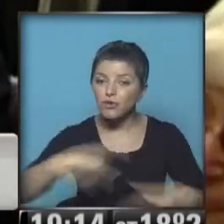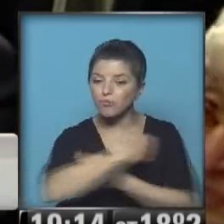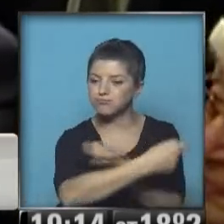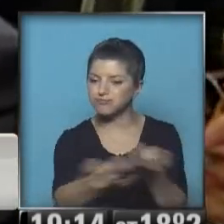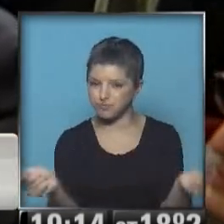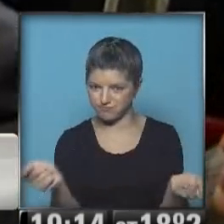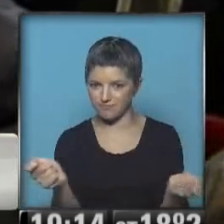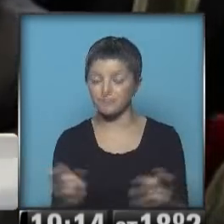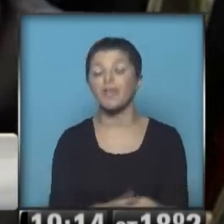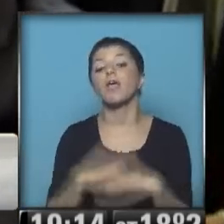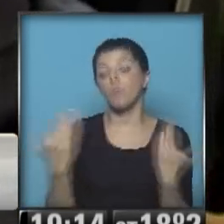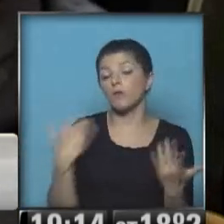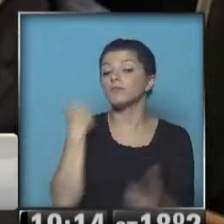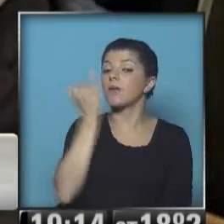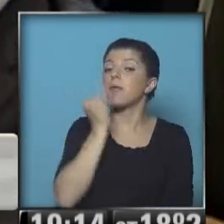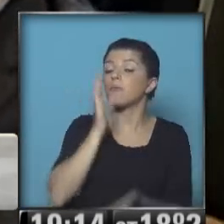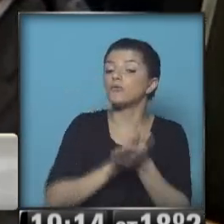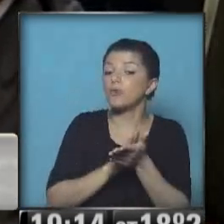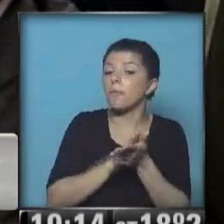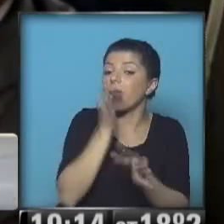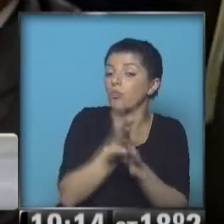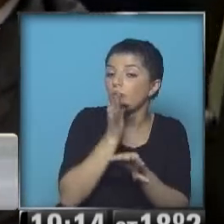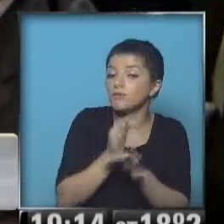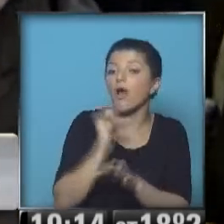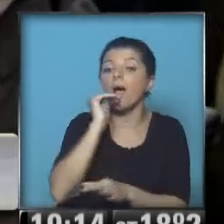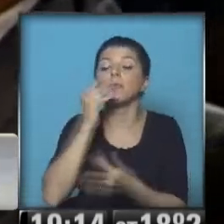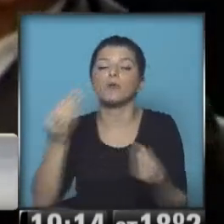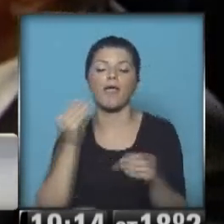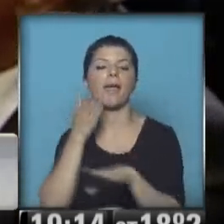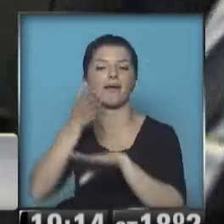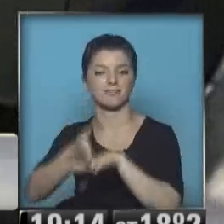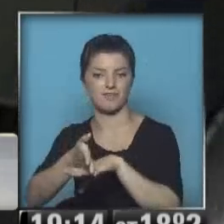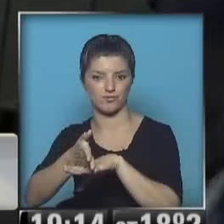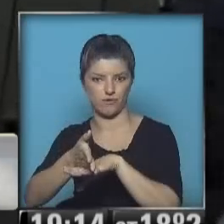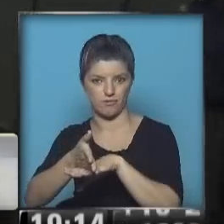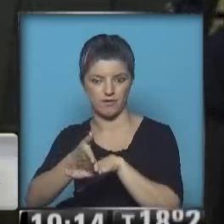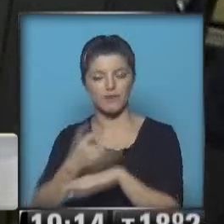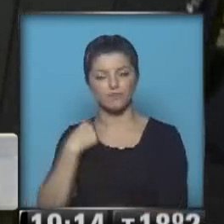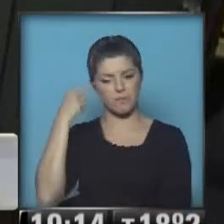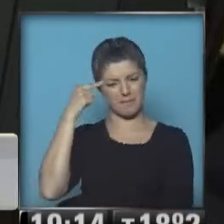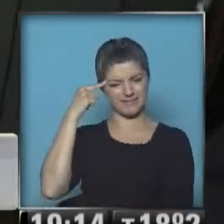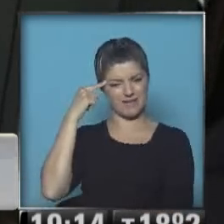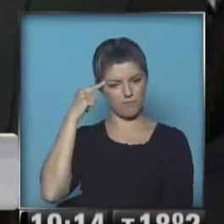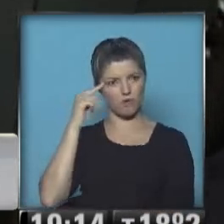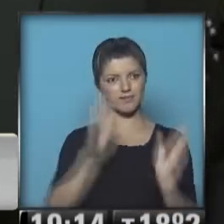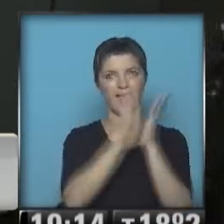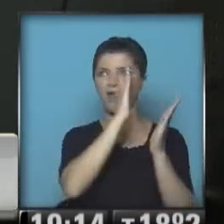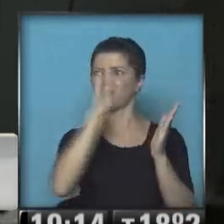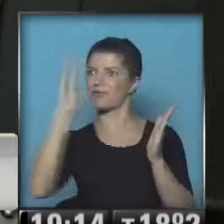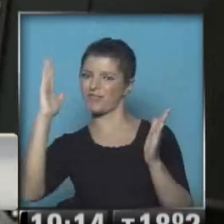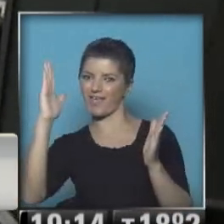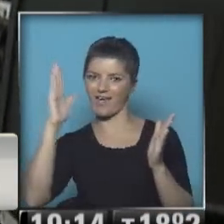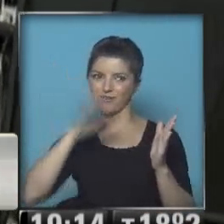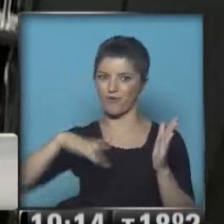sin dudas, cuando hablamos de educación, también hablamos de acceso al conocimiento y pensamos en las bibliotecas, emblemáticos lugares,